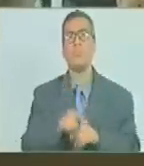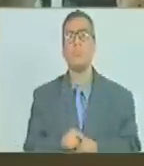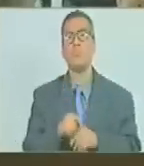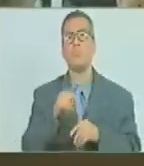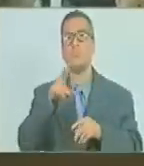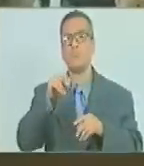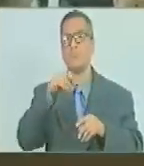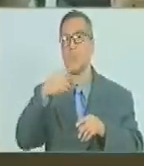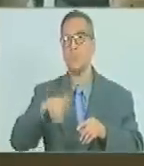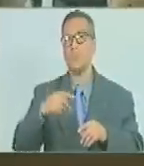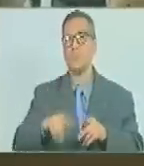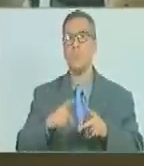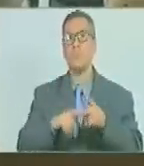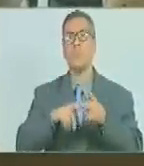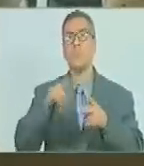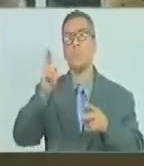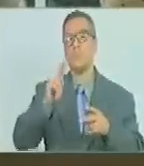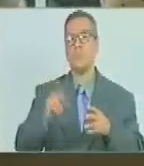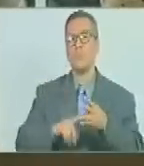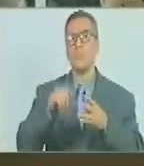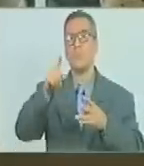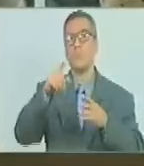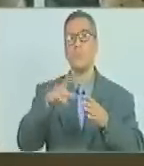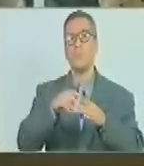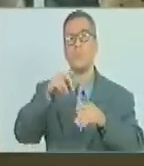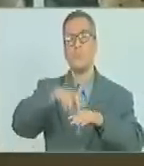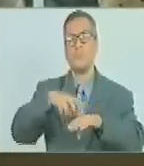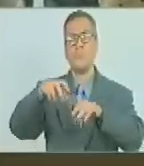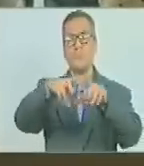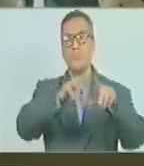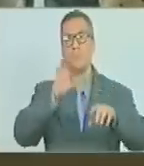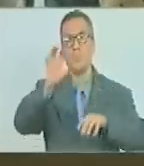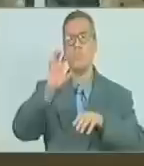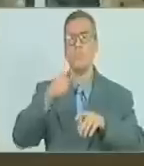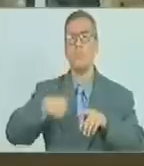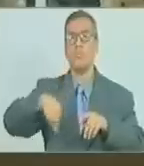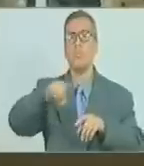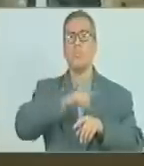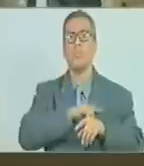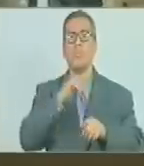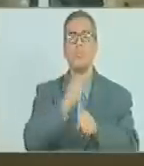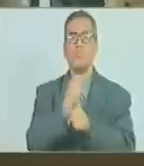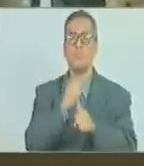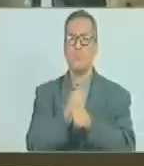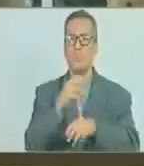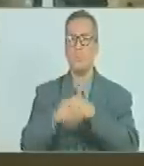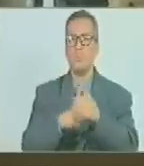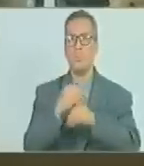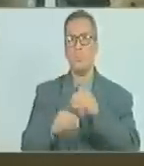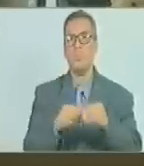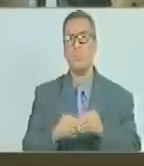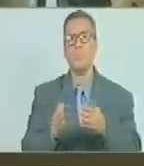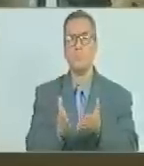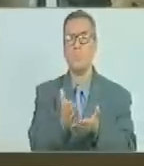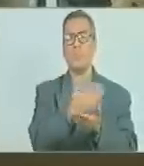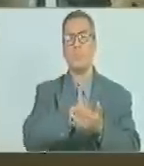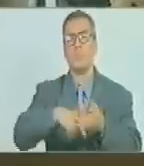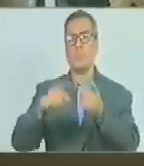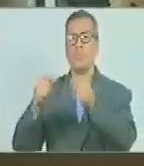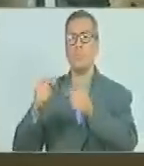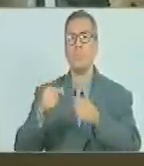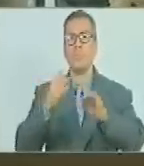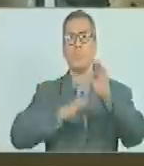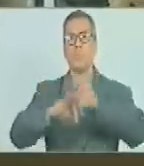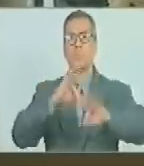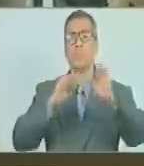los demócratas, no son los republicanos, son los imperios. Es su papel y es su rol esquilmar y saquear riqueza.